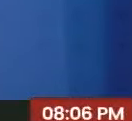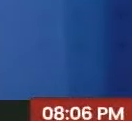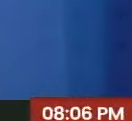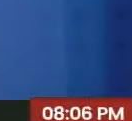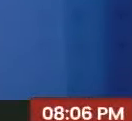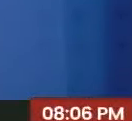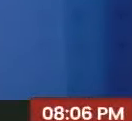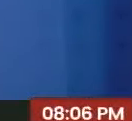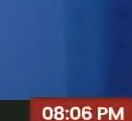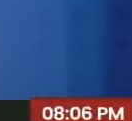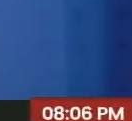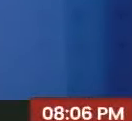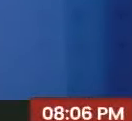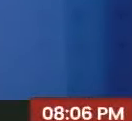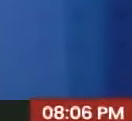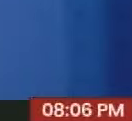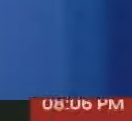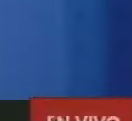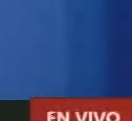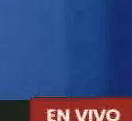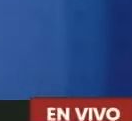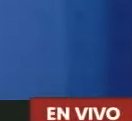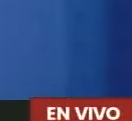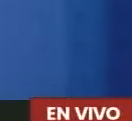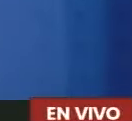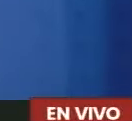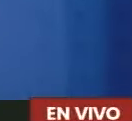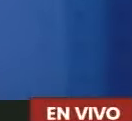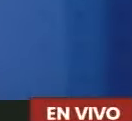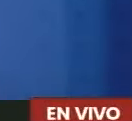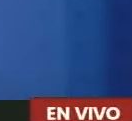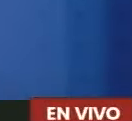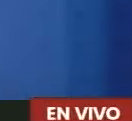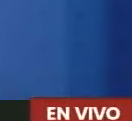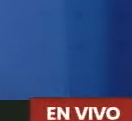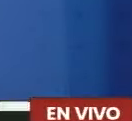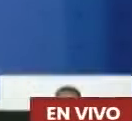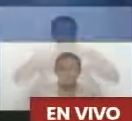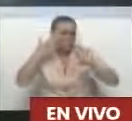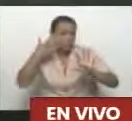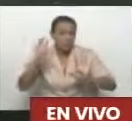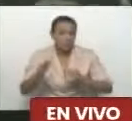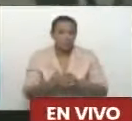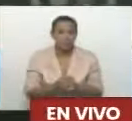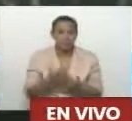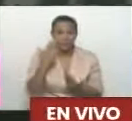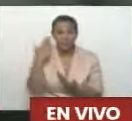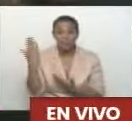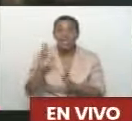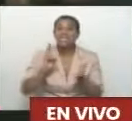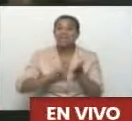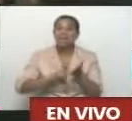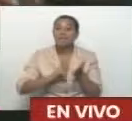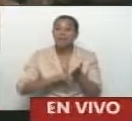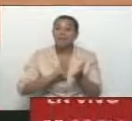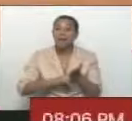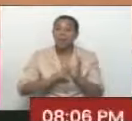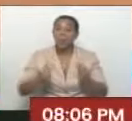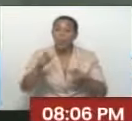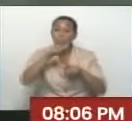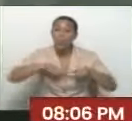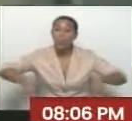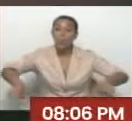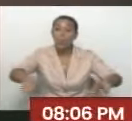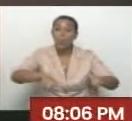Hace días vi que publicó un video en sus redes sociales y bueno, me gustaría compartirlo con ustedes. ¿Será verdad que en este lugar